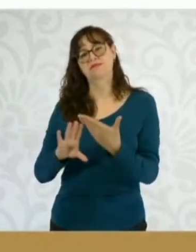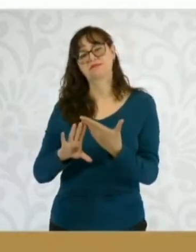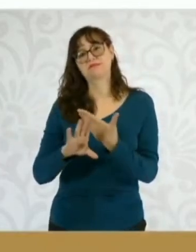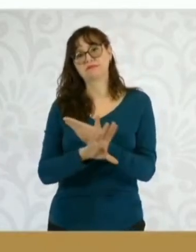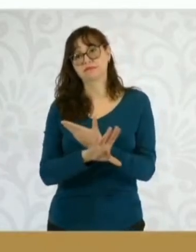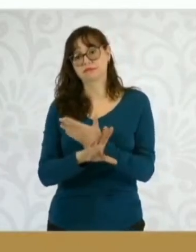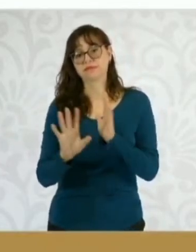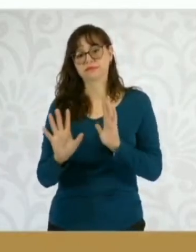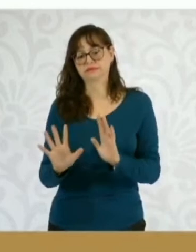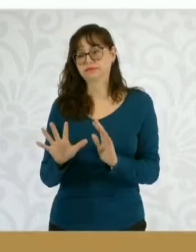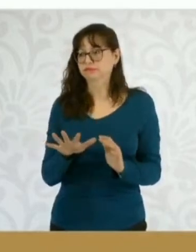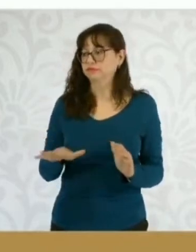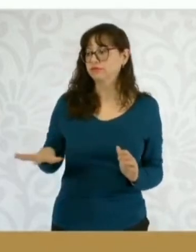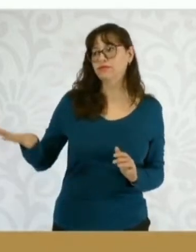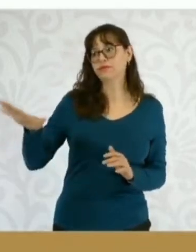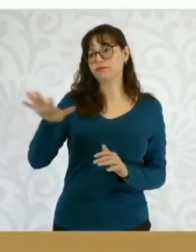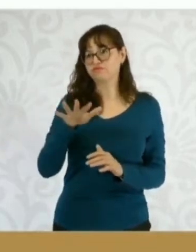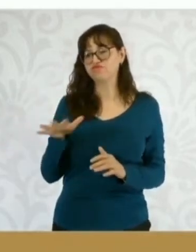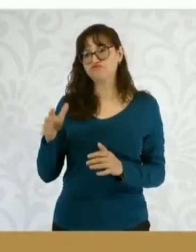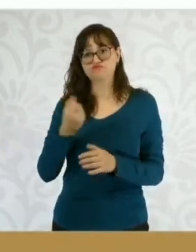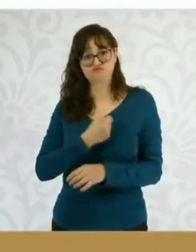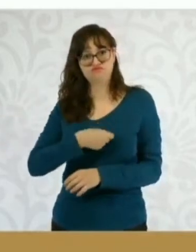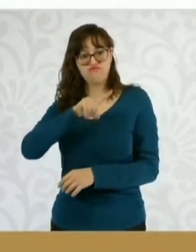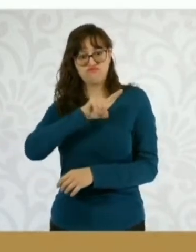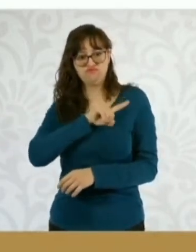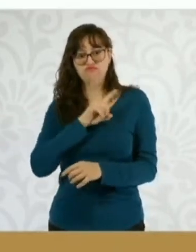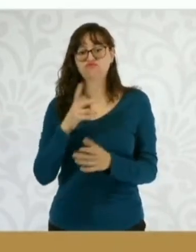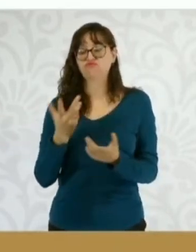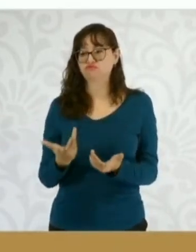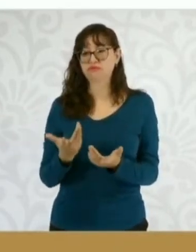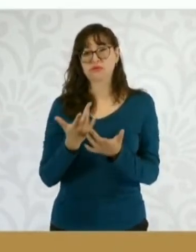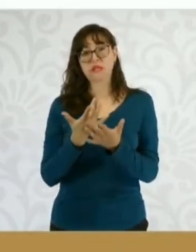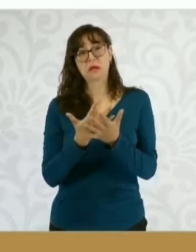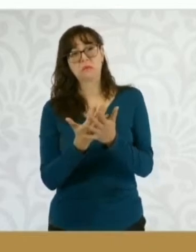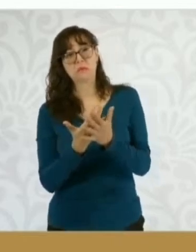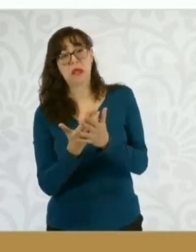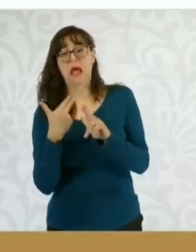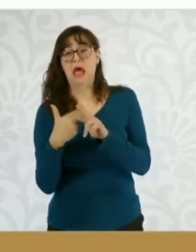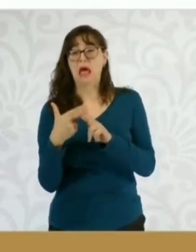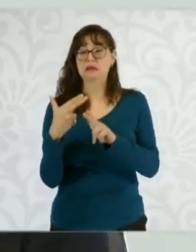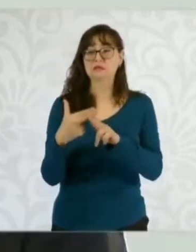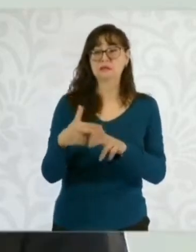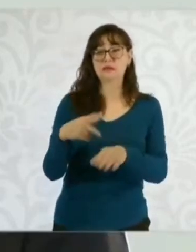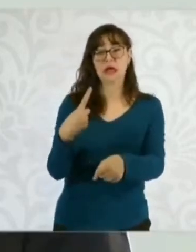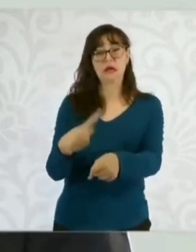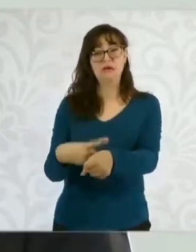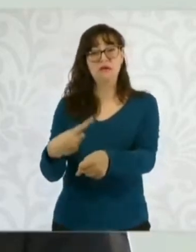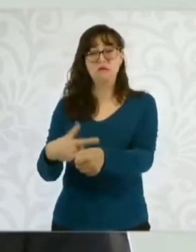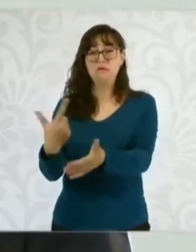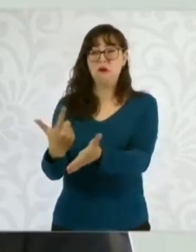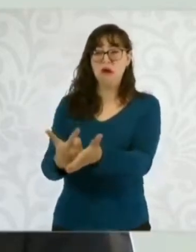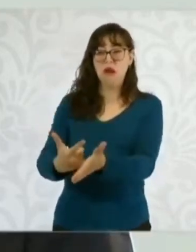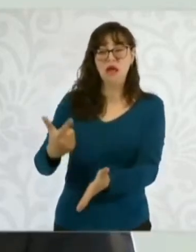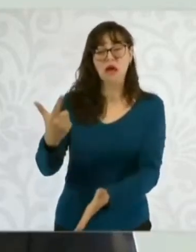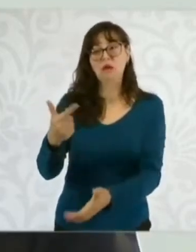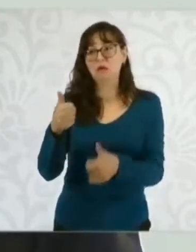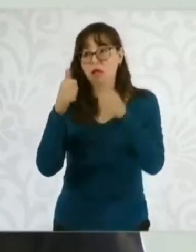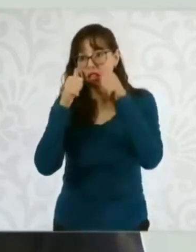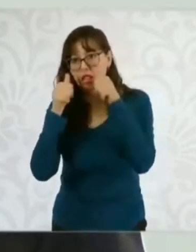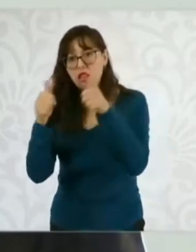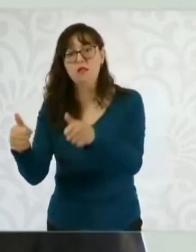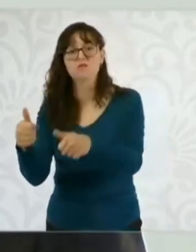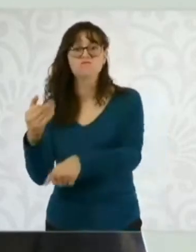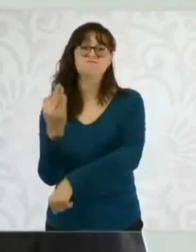salud para todas y todos. Y no esperar a las fases tardías de la enfermedad